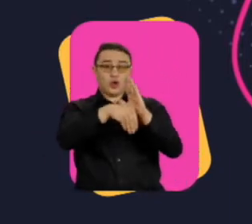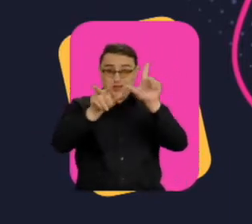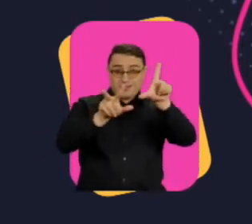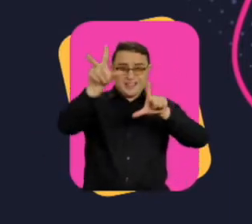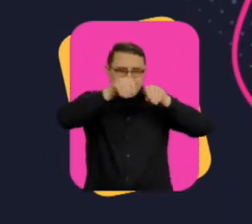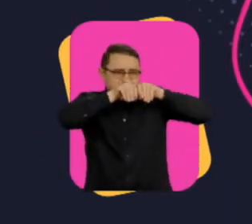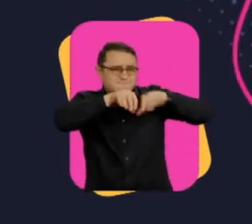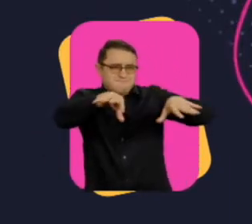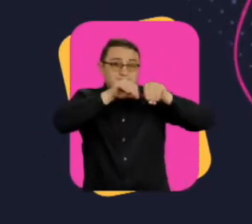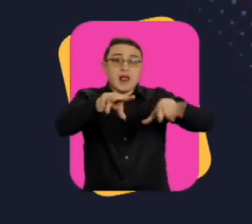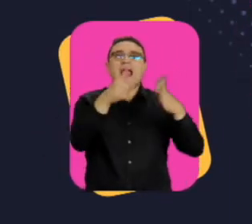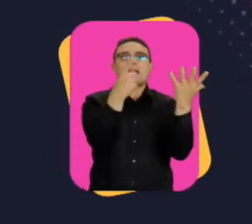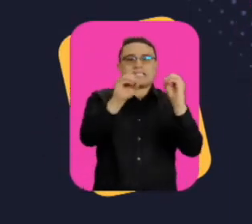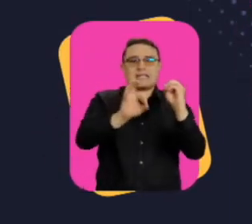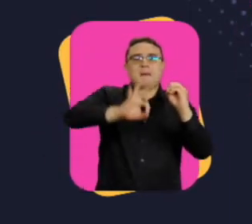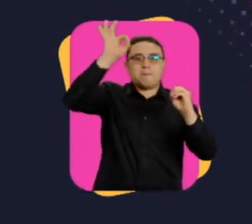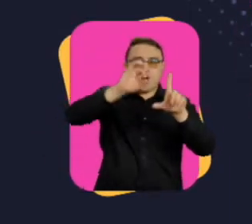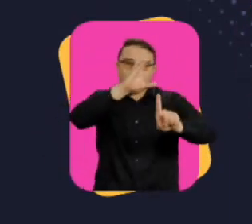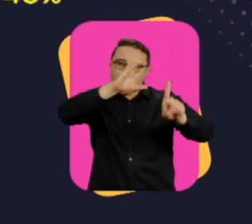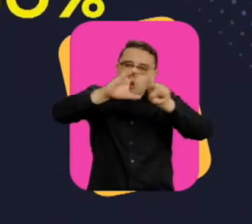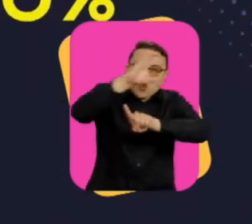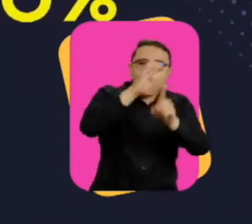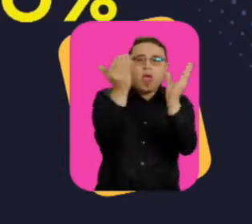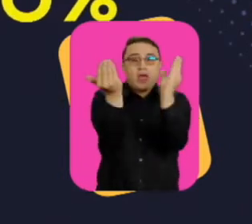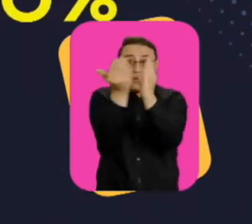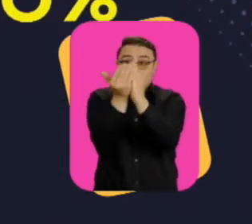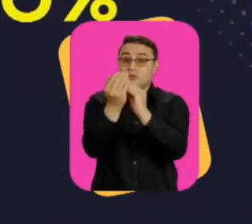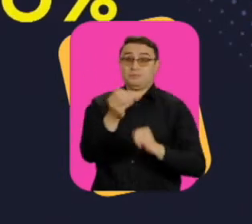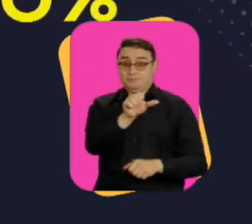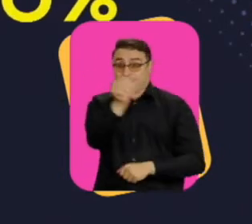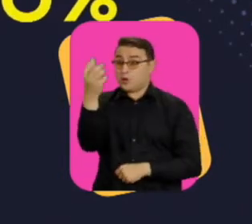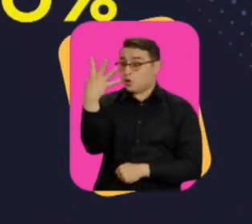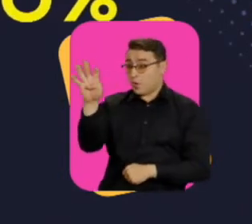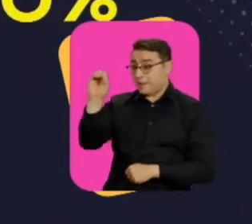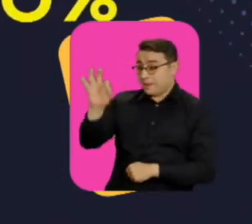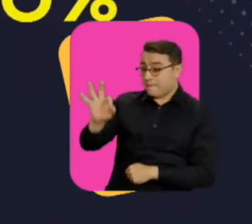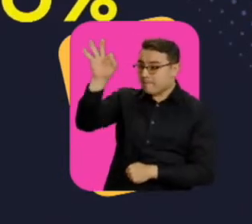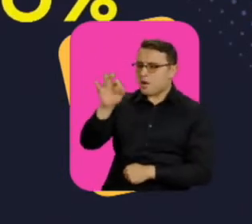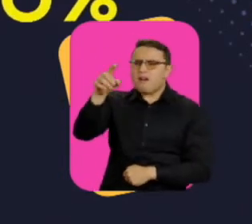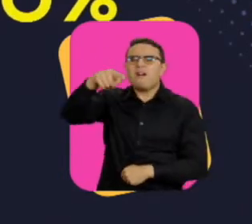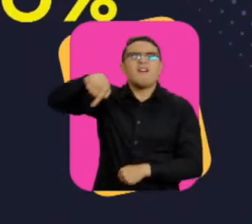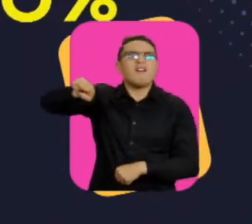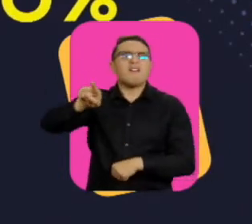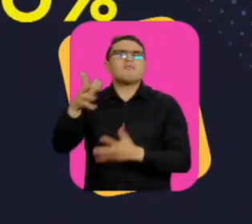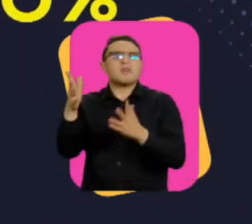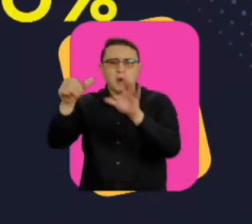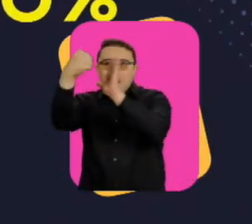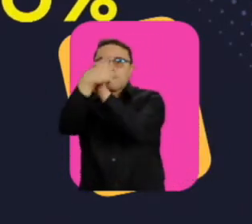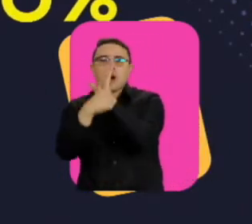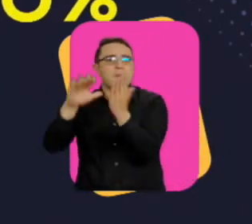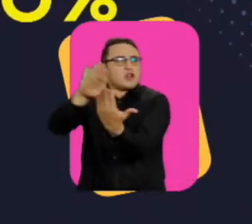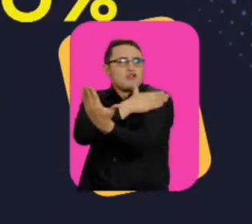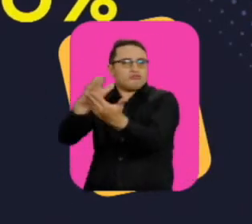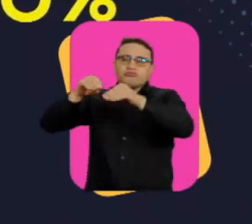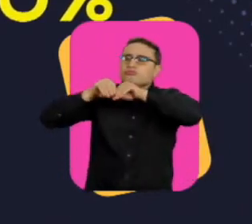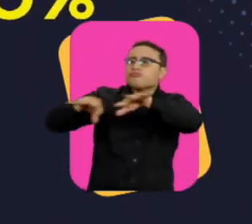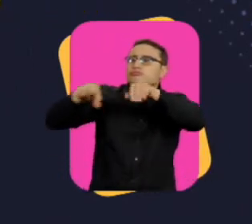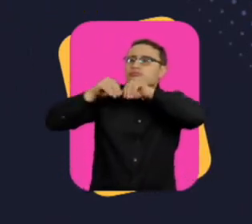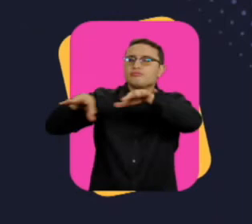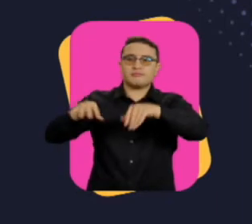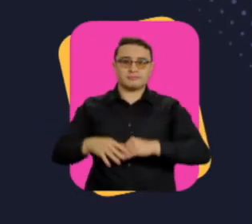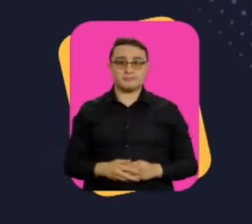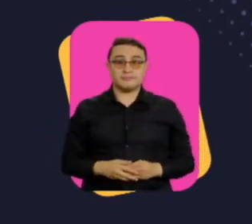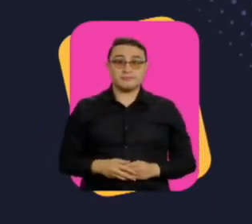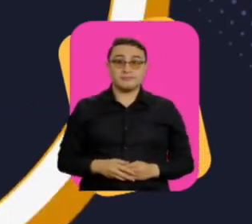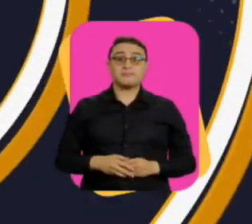canal son de carácter cultural y educativo, y el 40% restante corresponden a programación musical.